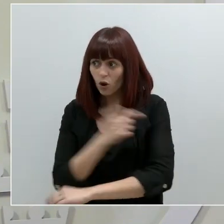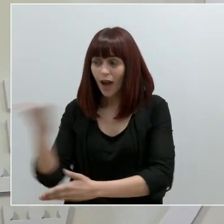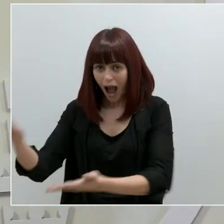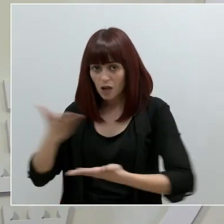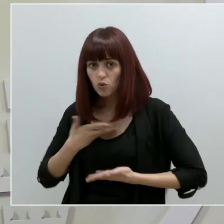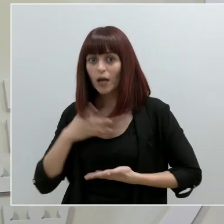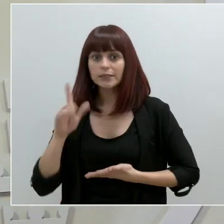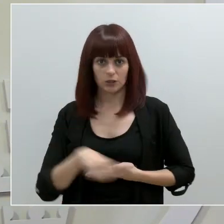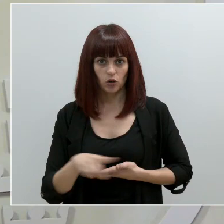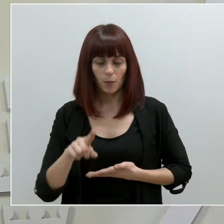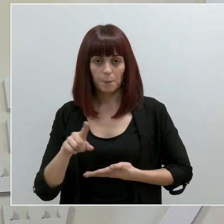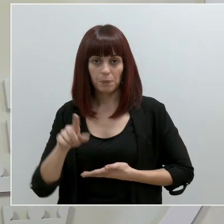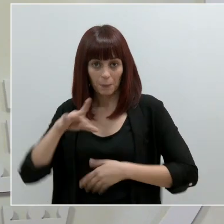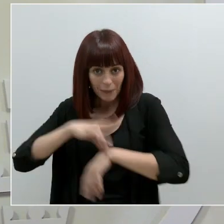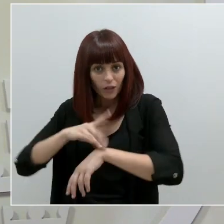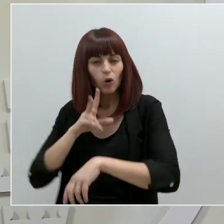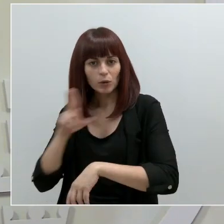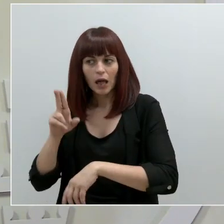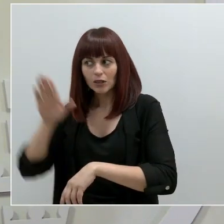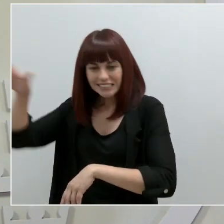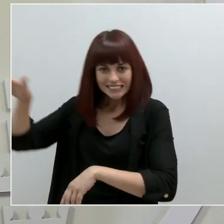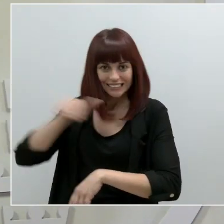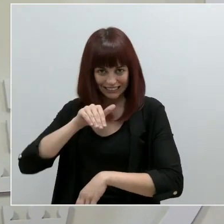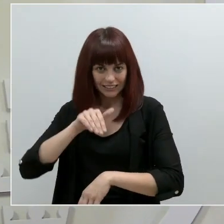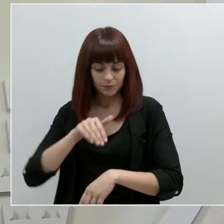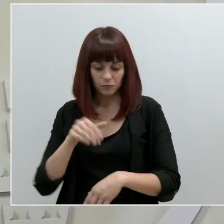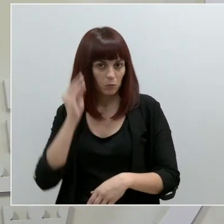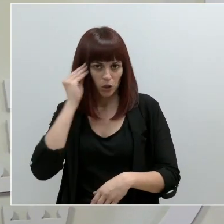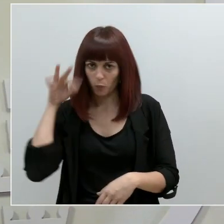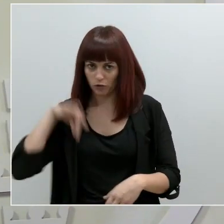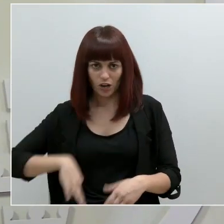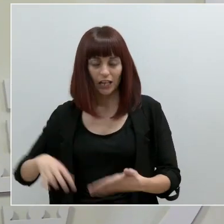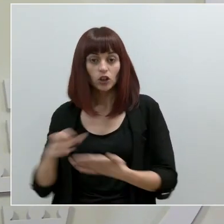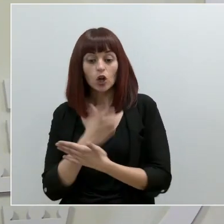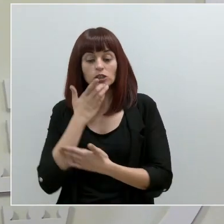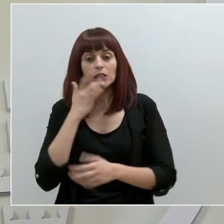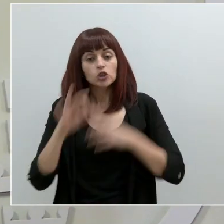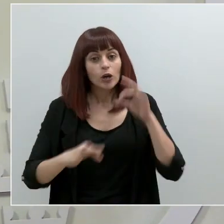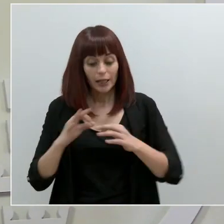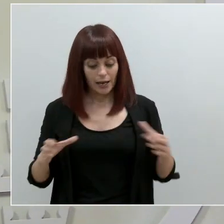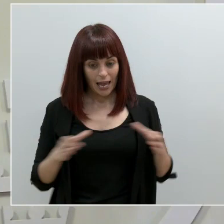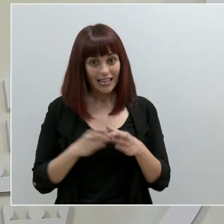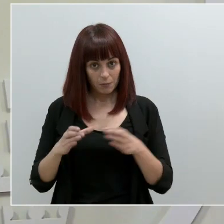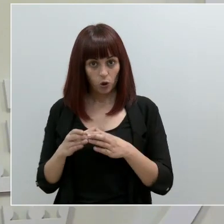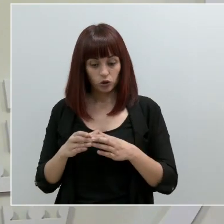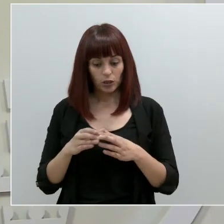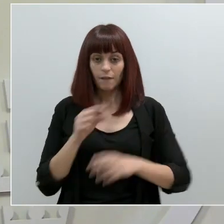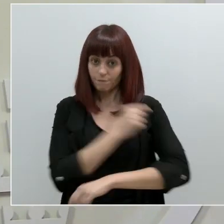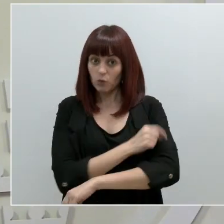vacunación. Y, por supuesto, yo creo que todos los profesionales, cuando se organizan los equipos de